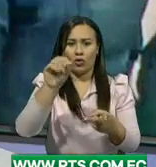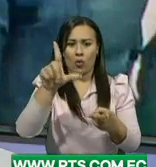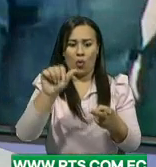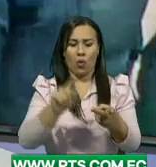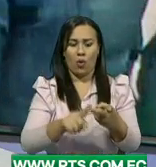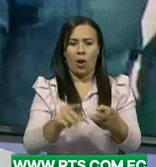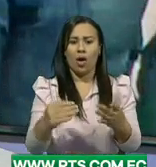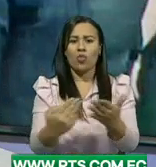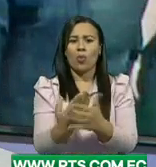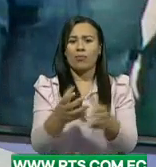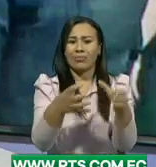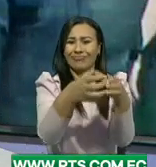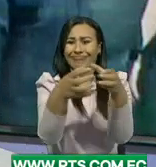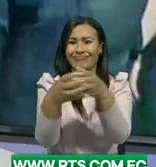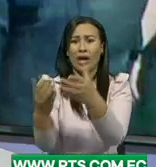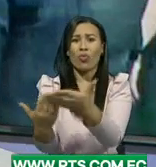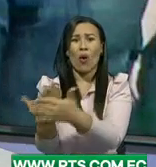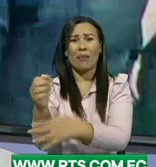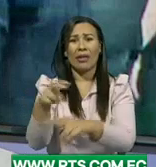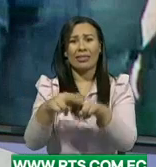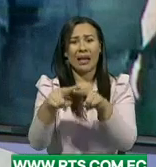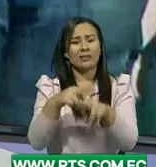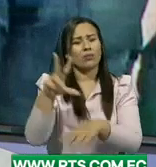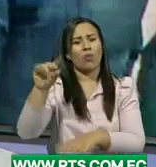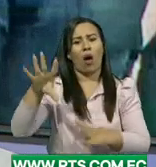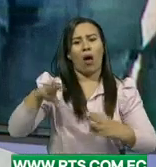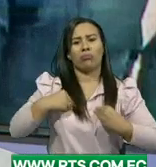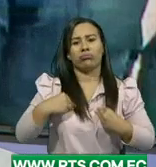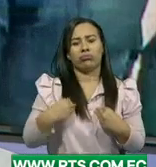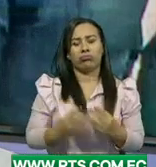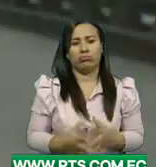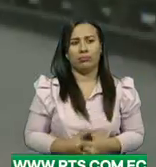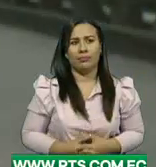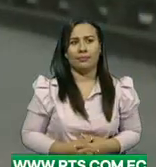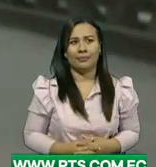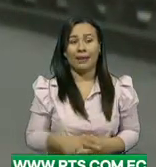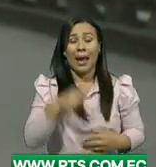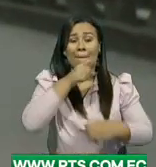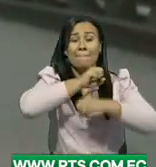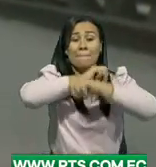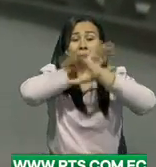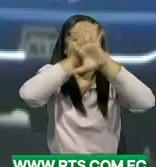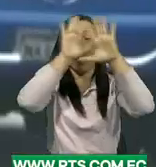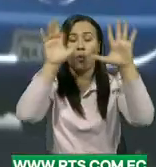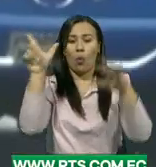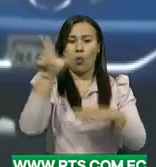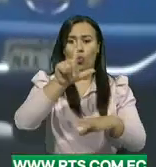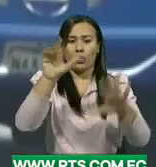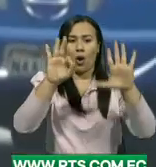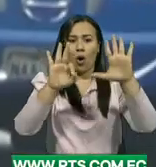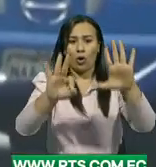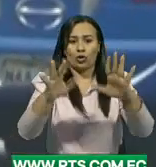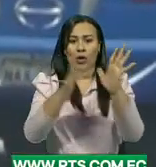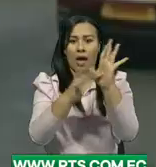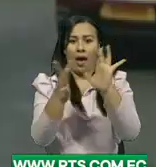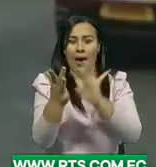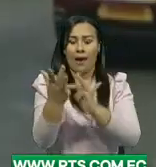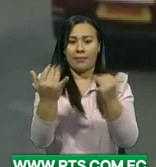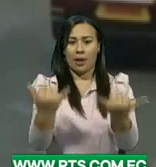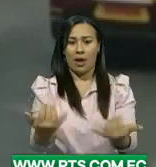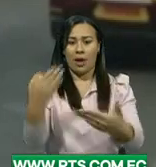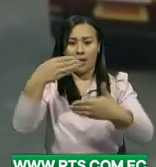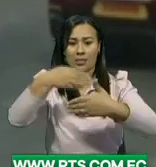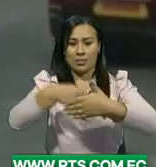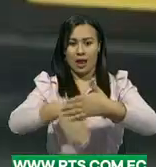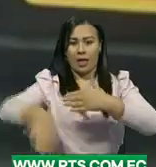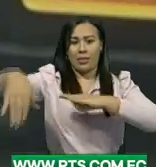abran nuevas cooperativas de transporte urbano y de taxis. Desde la madrugada del lunes 8 de abril, los ingresos, las